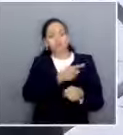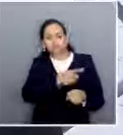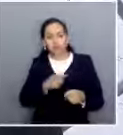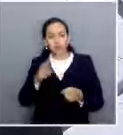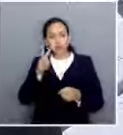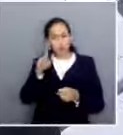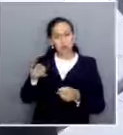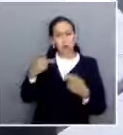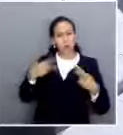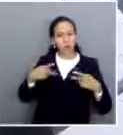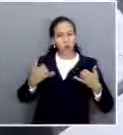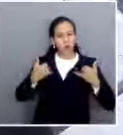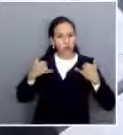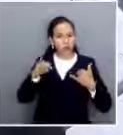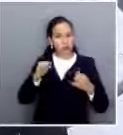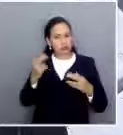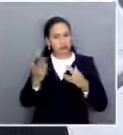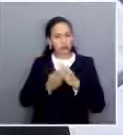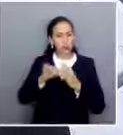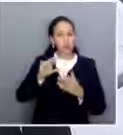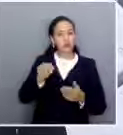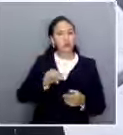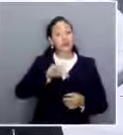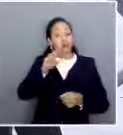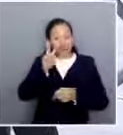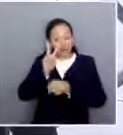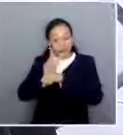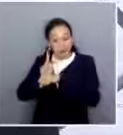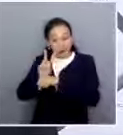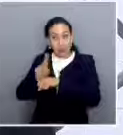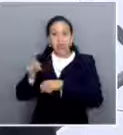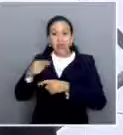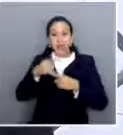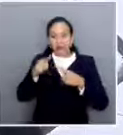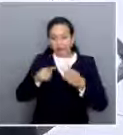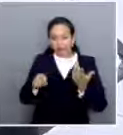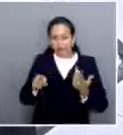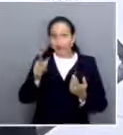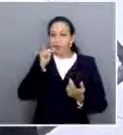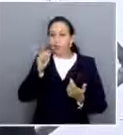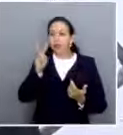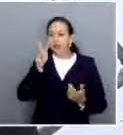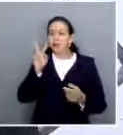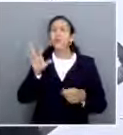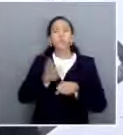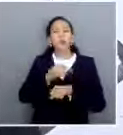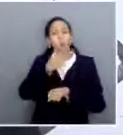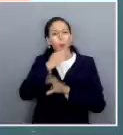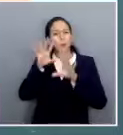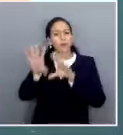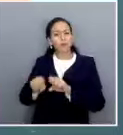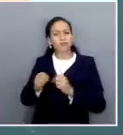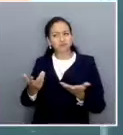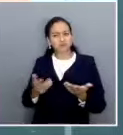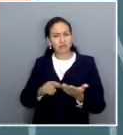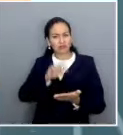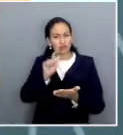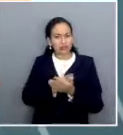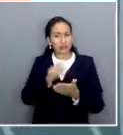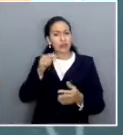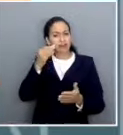procesos específicos de supervisión y vigilancia en las cadenas de mando de la policía para pegarse a las leyes y a los derechos humanos. Es cierto